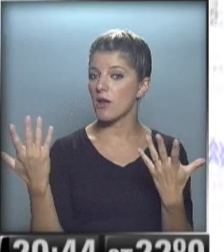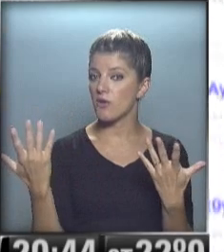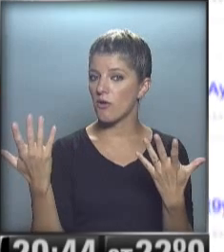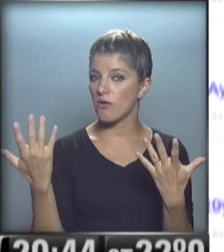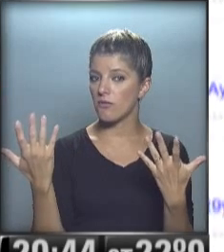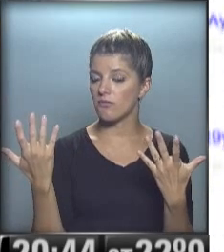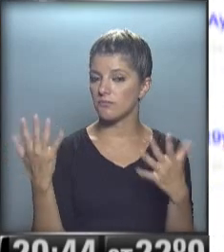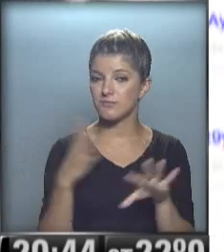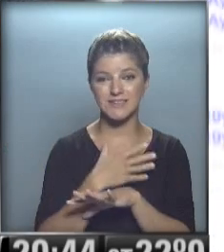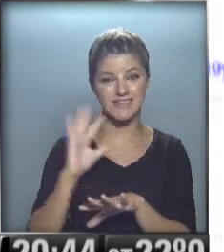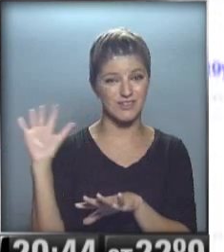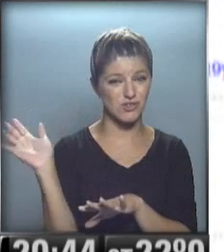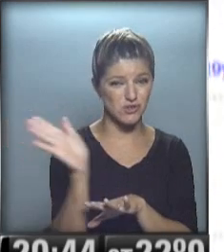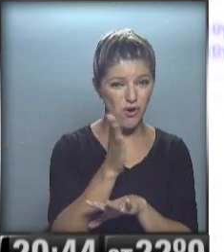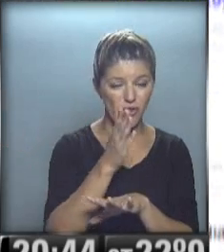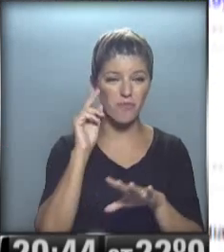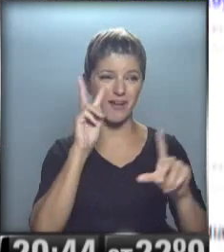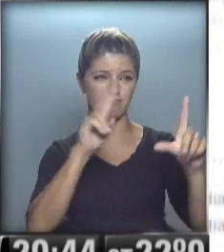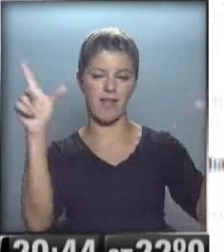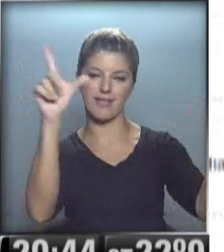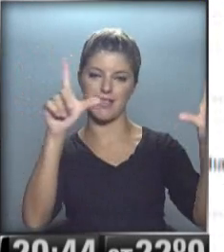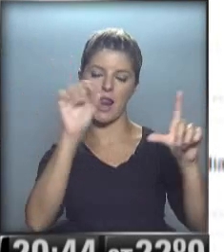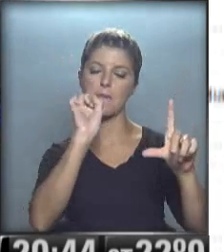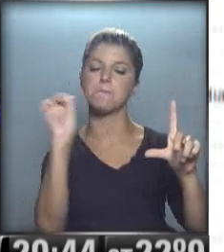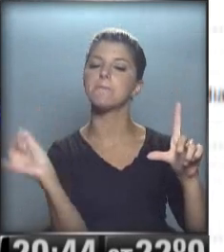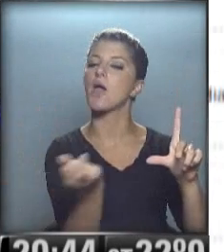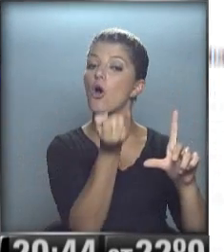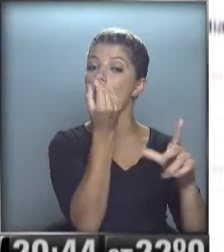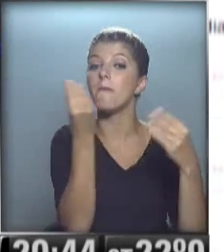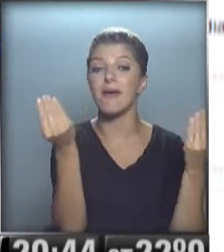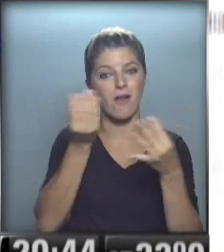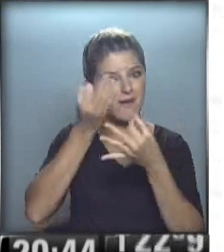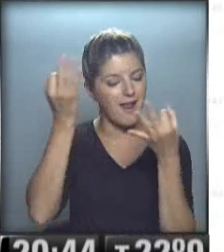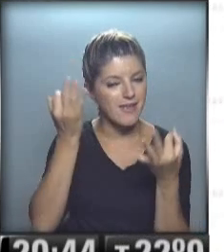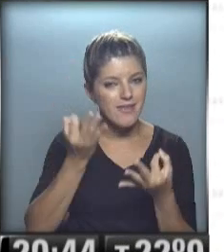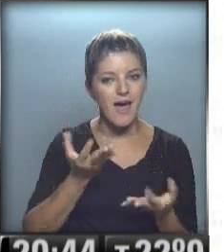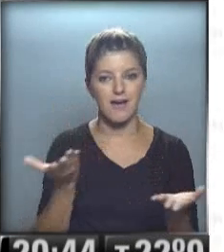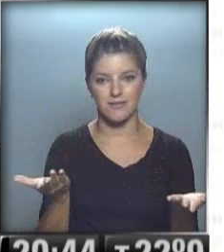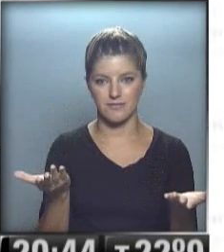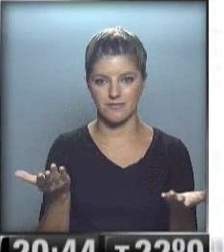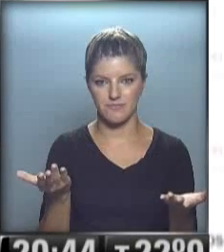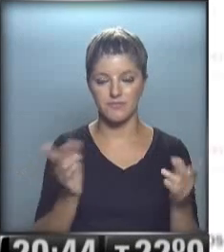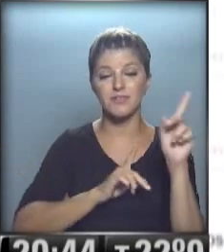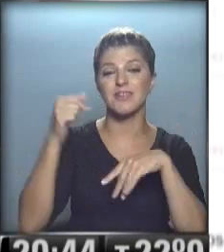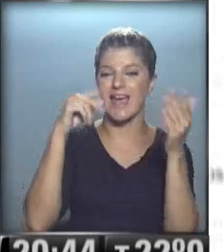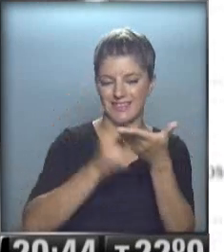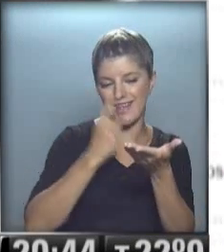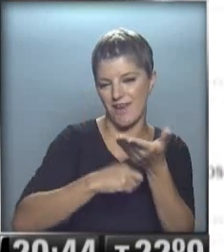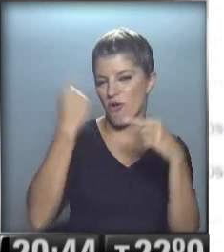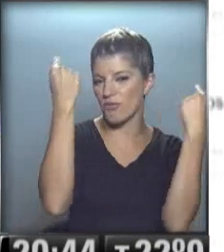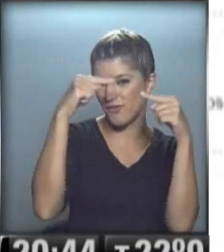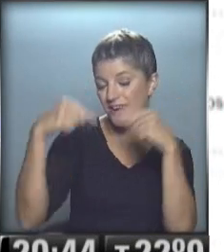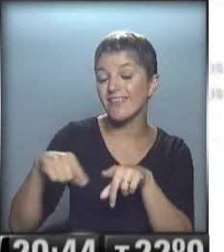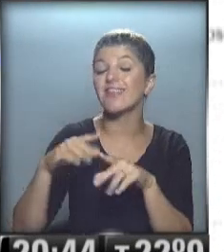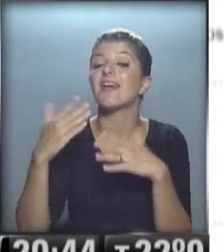superar a la transmisión televisiva, pero indudablemente hay una gran cantidad de teléfonos que